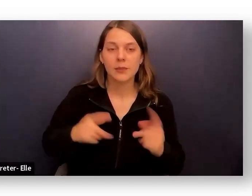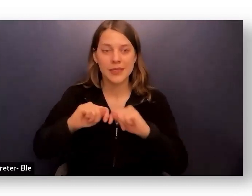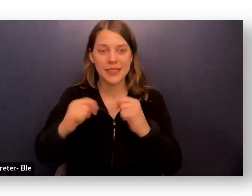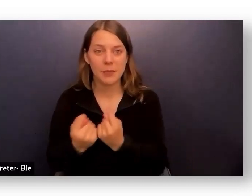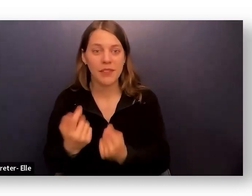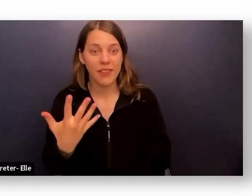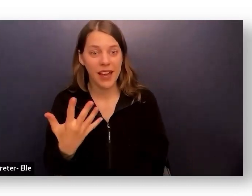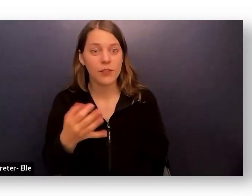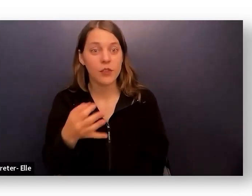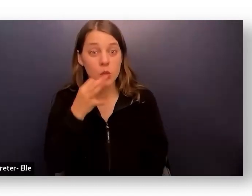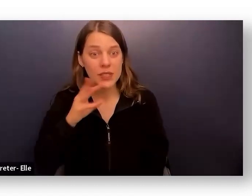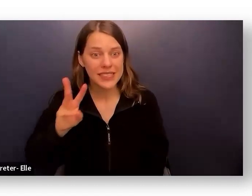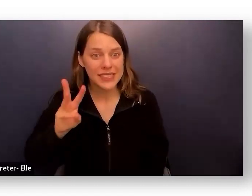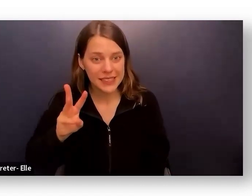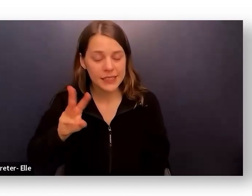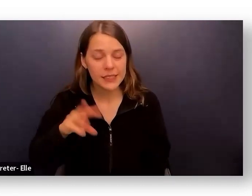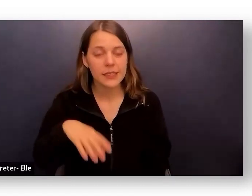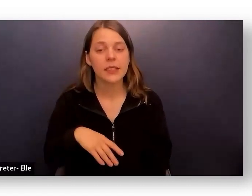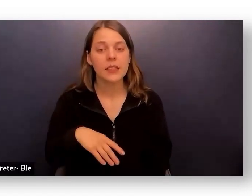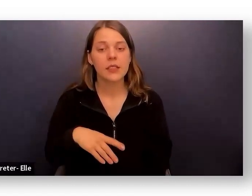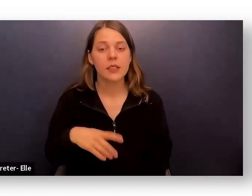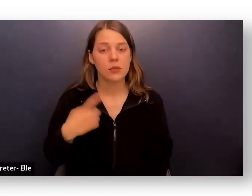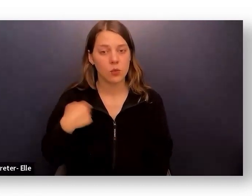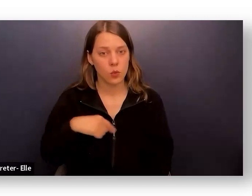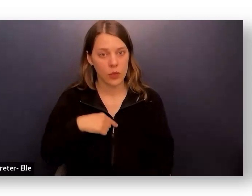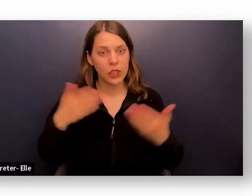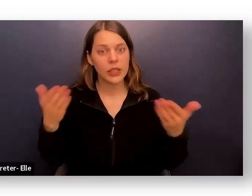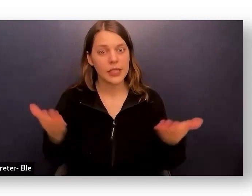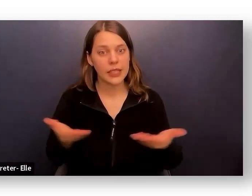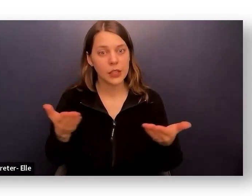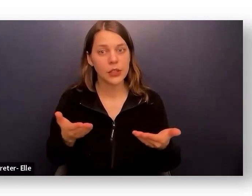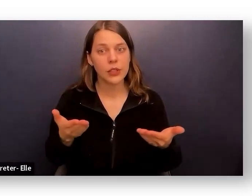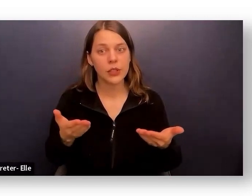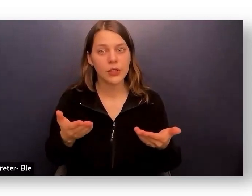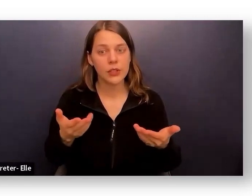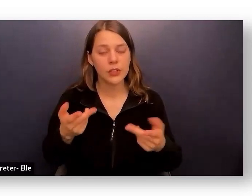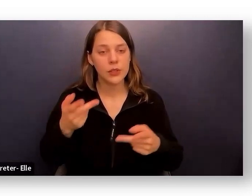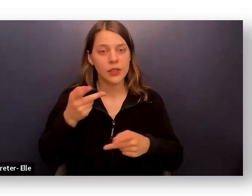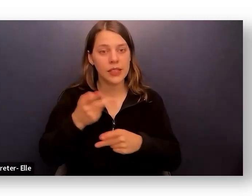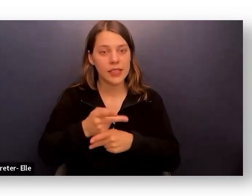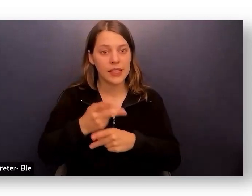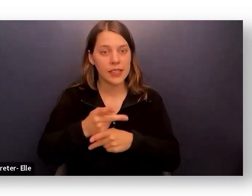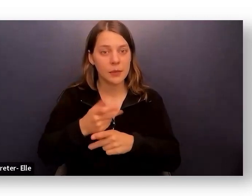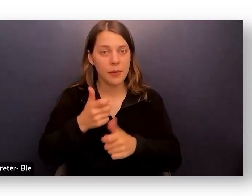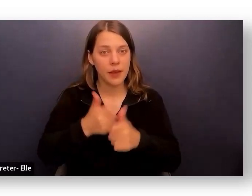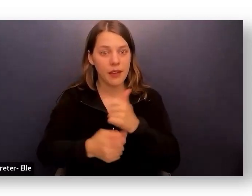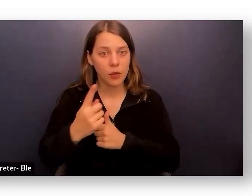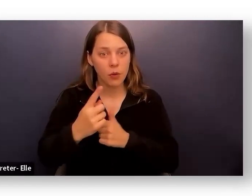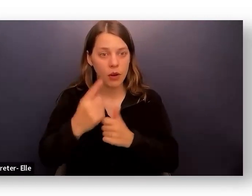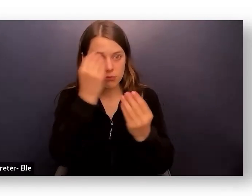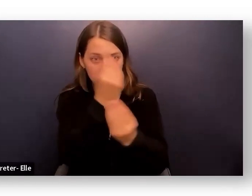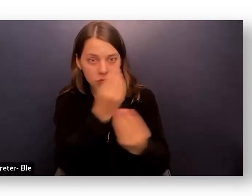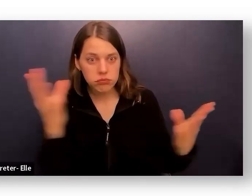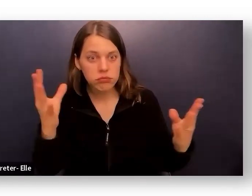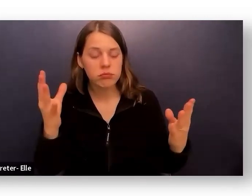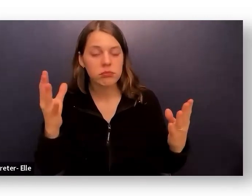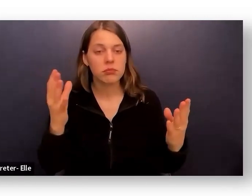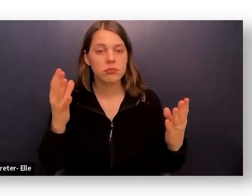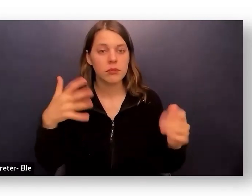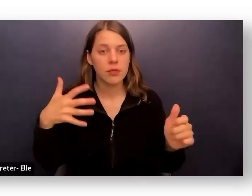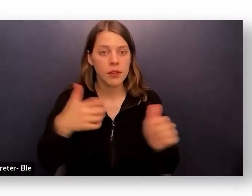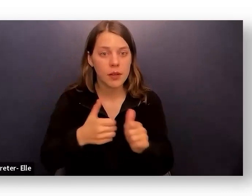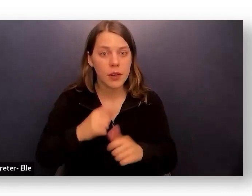no más, somos un equipo de 5, y somos 6 meteorólogos en este equipo. Nosotros estamos aquí para